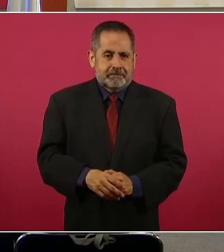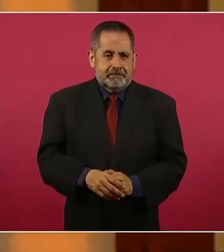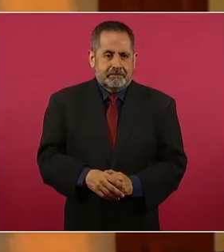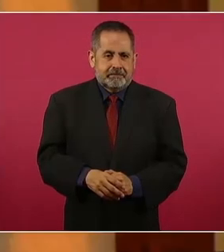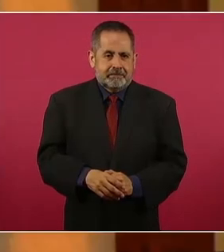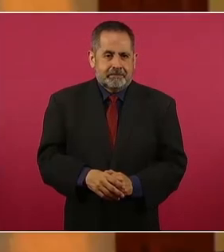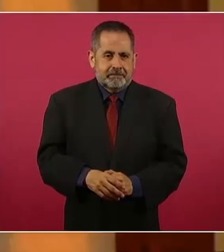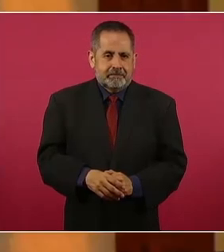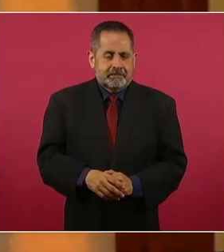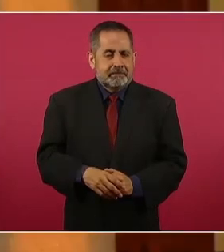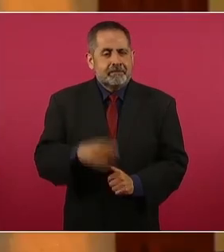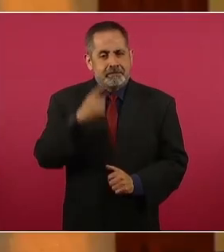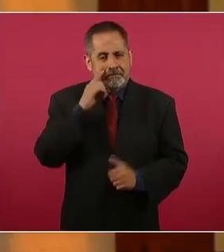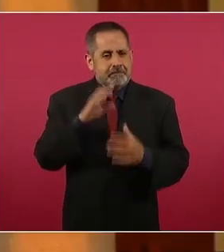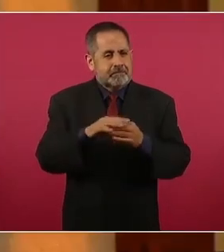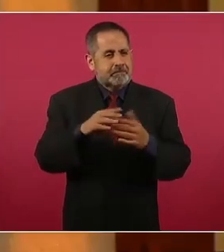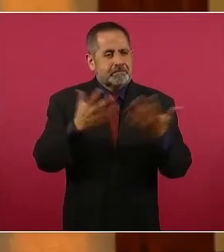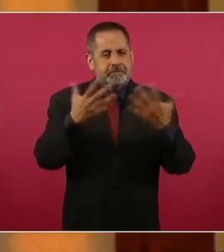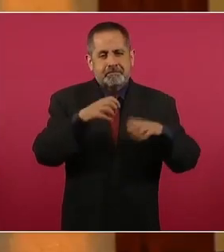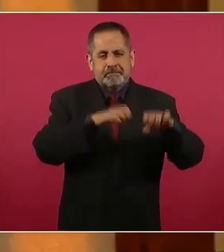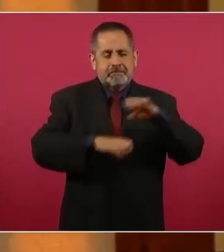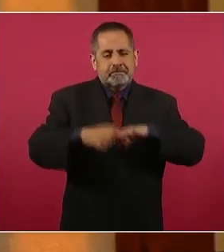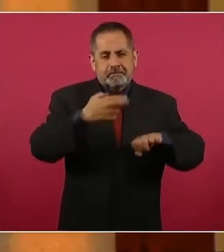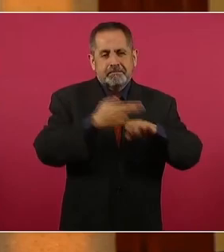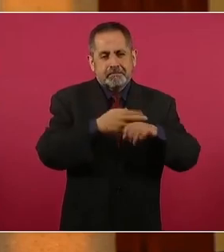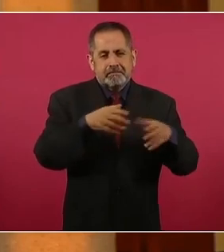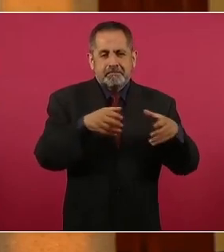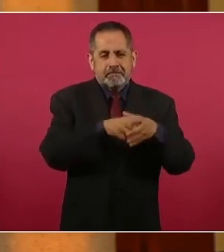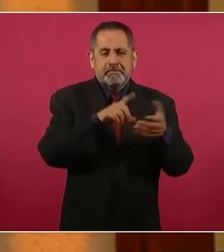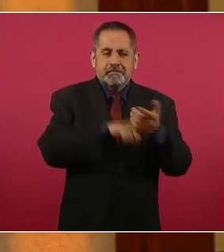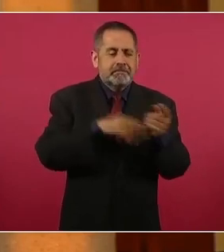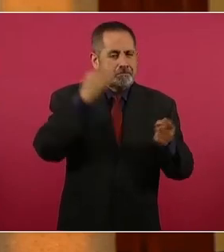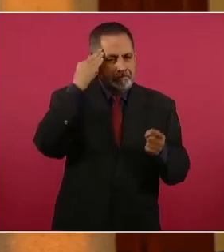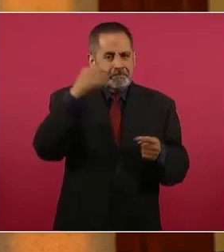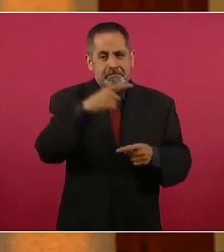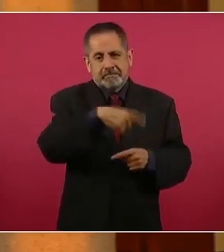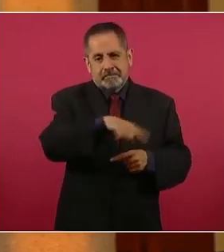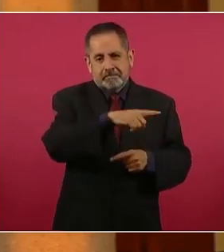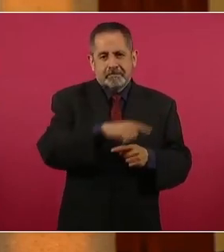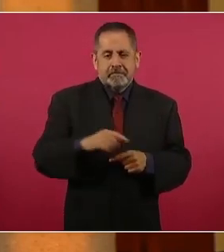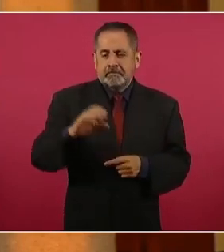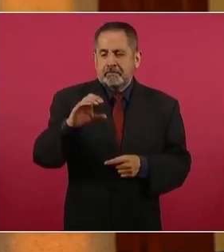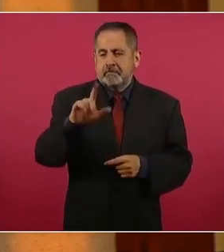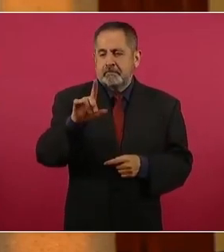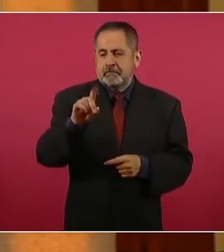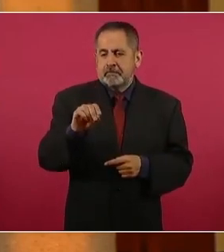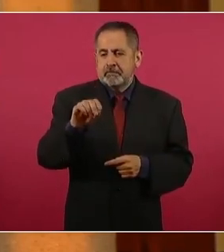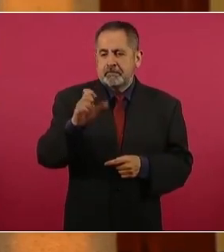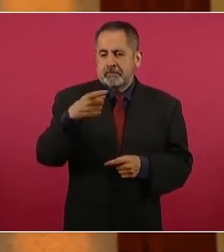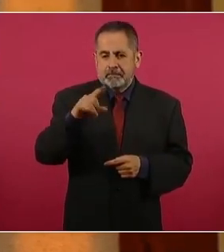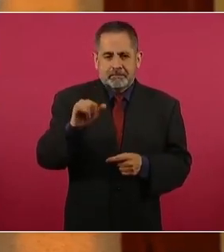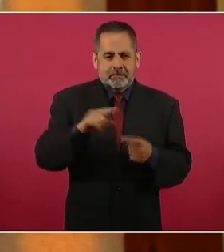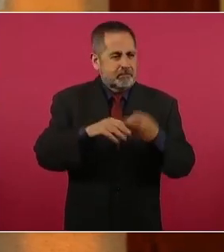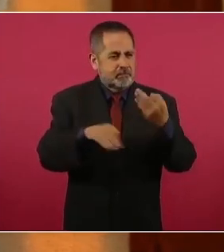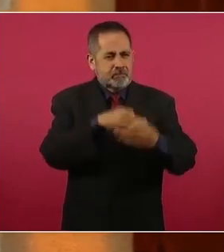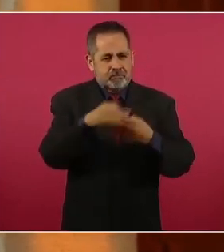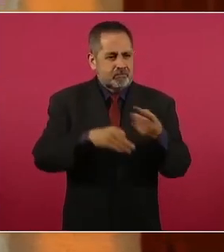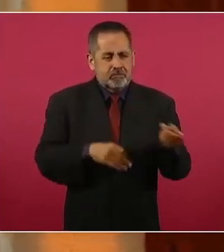Todo el sector empresarial de ese entonces, Claudio X González,